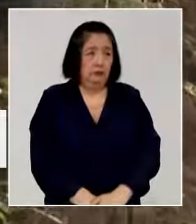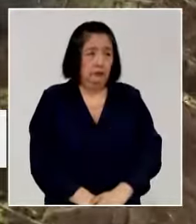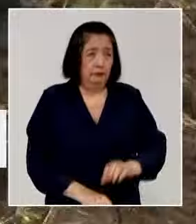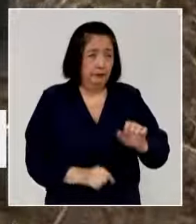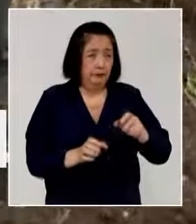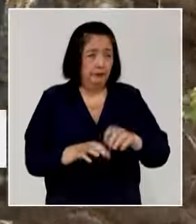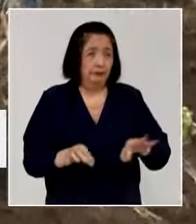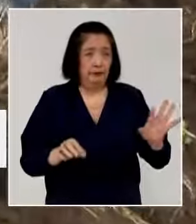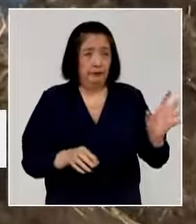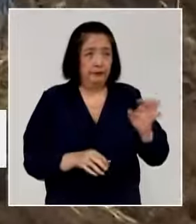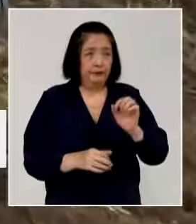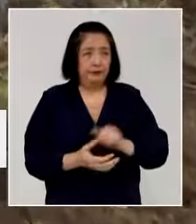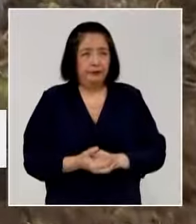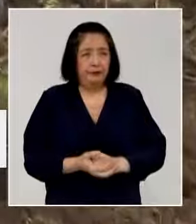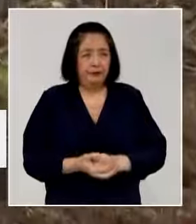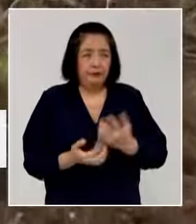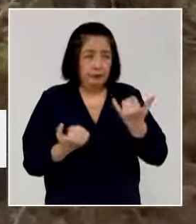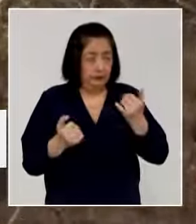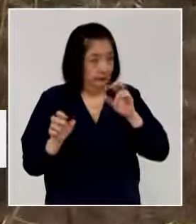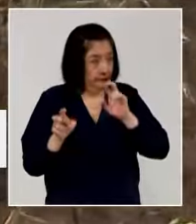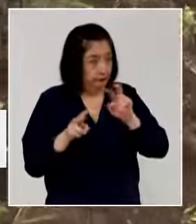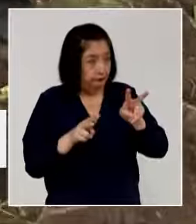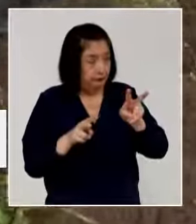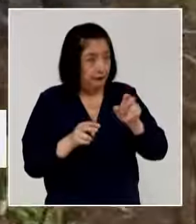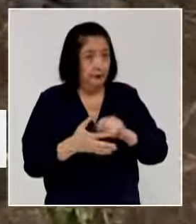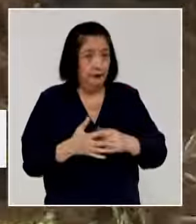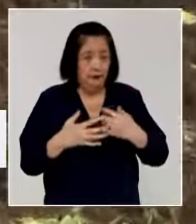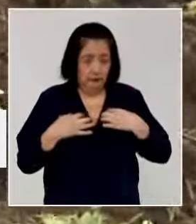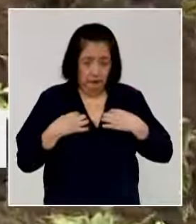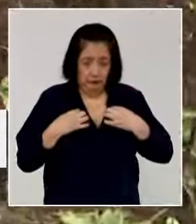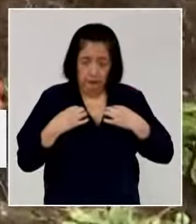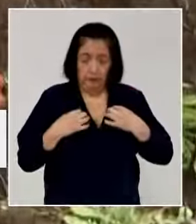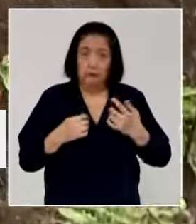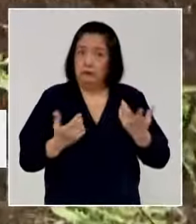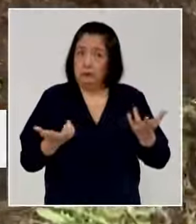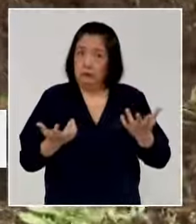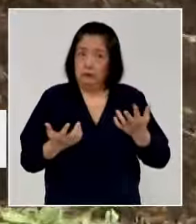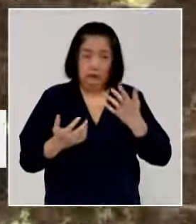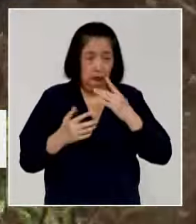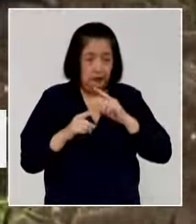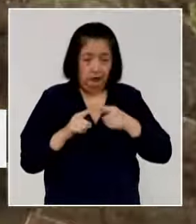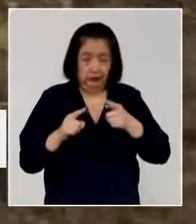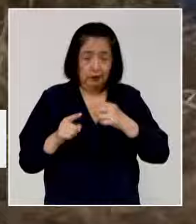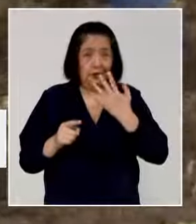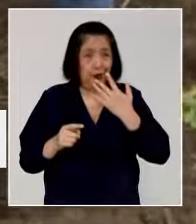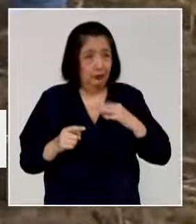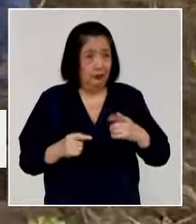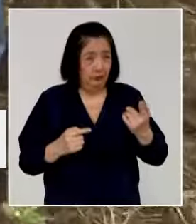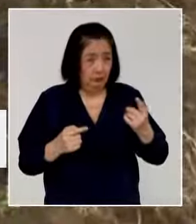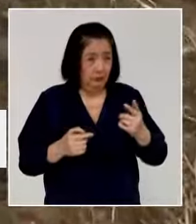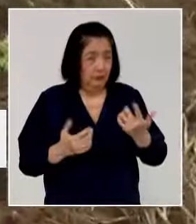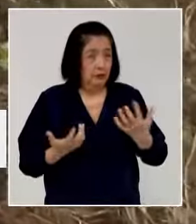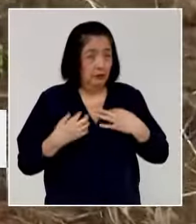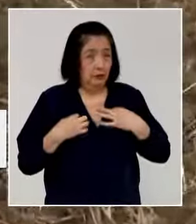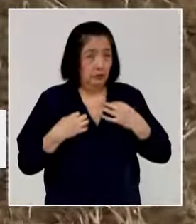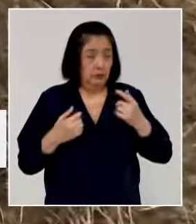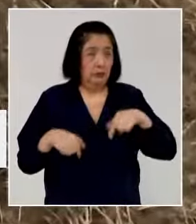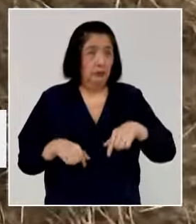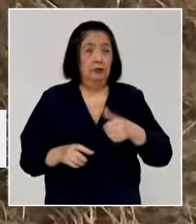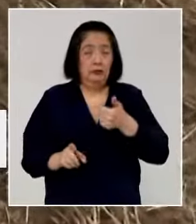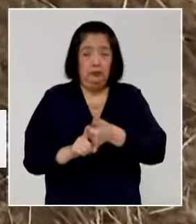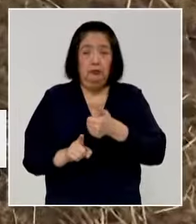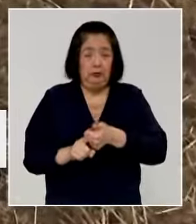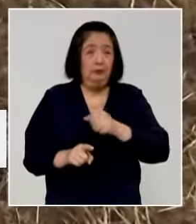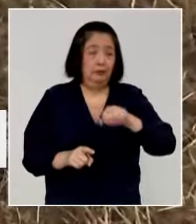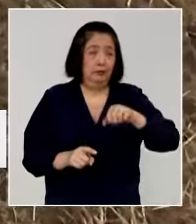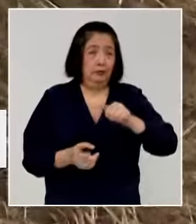importante que estén todos, ¿no? Y ahora veo que están con una vestimenta bien colorida. Eso es algo tradicional, traje típico de acá. Sí, es el traje típico